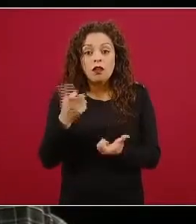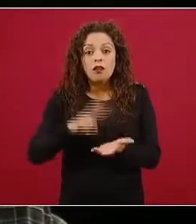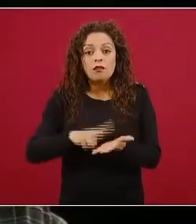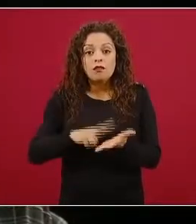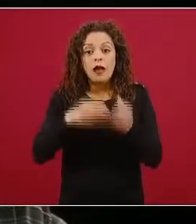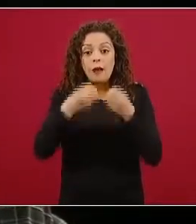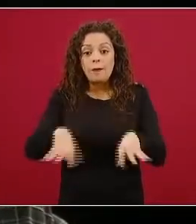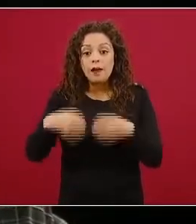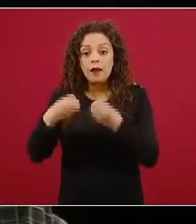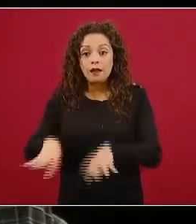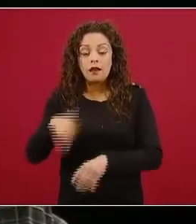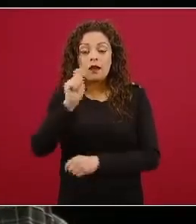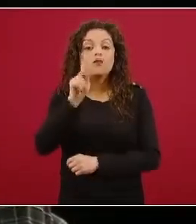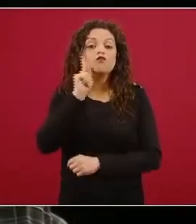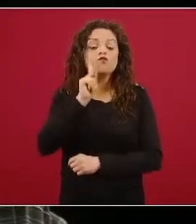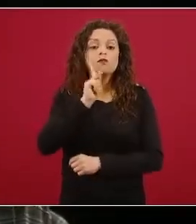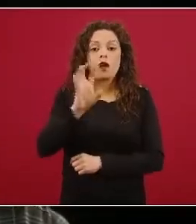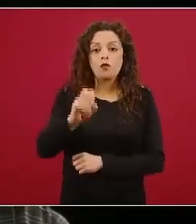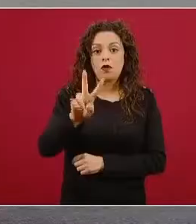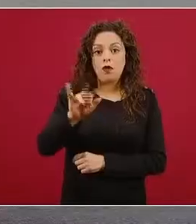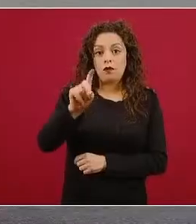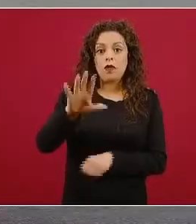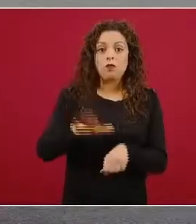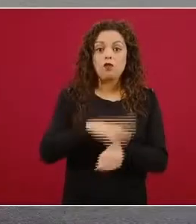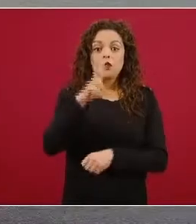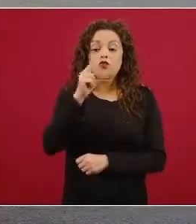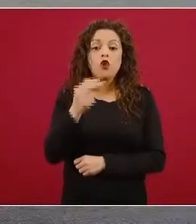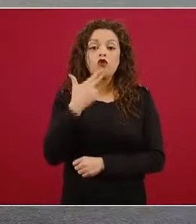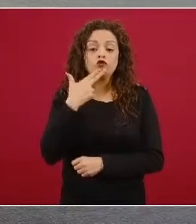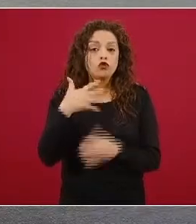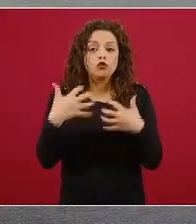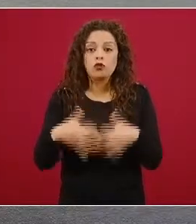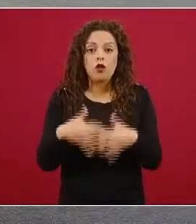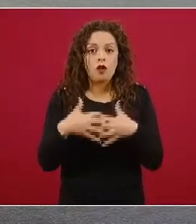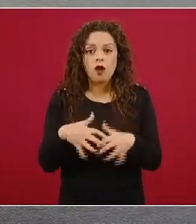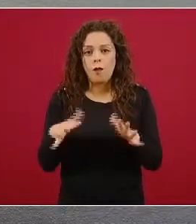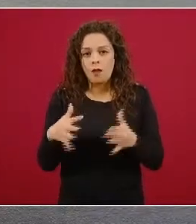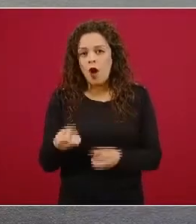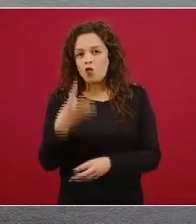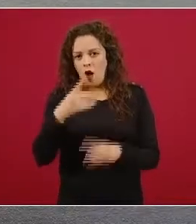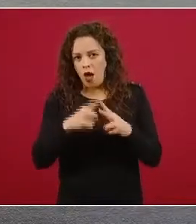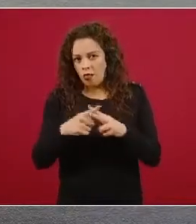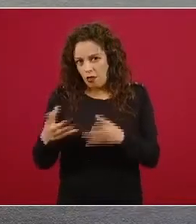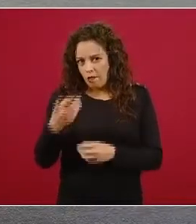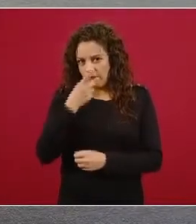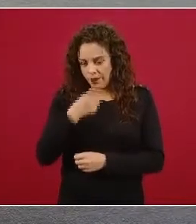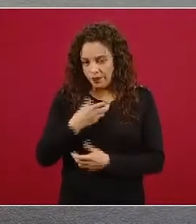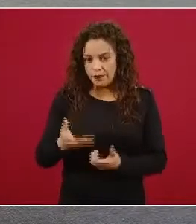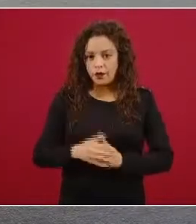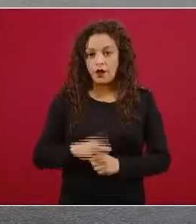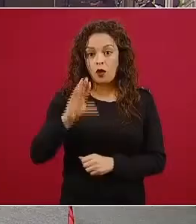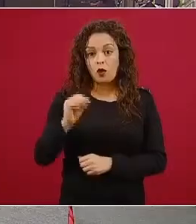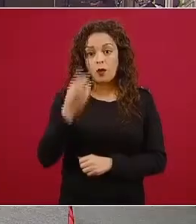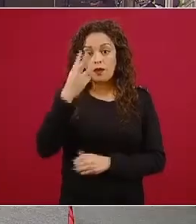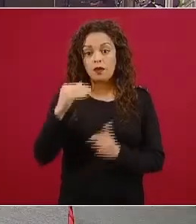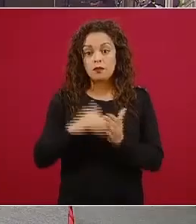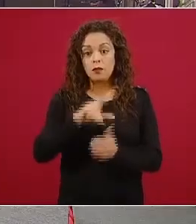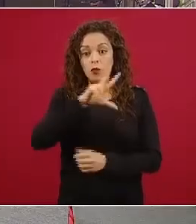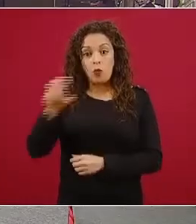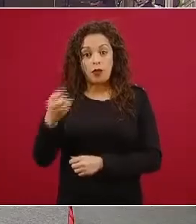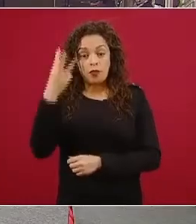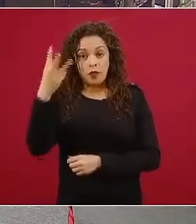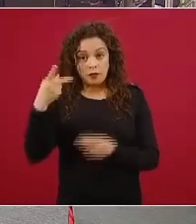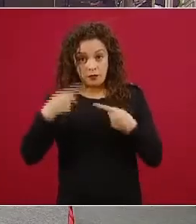y obviamente que no funcionó, cuánto sería. La actualización son 93.803